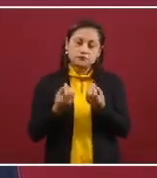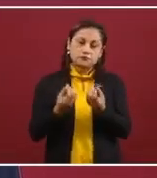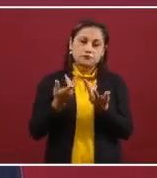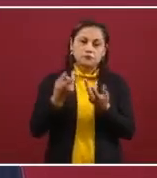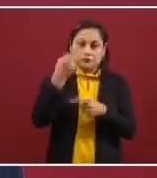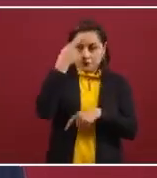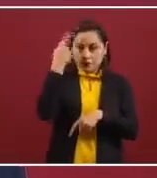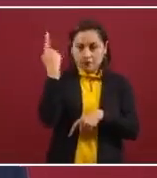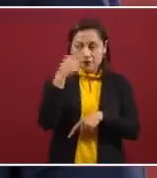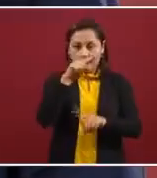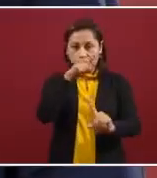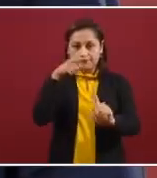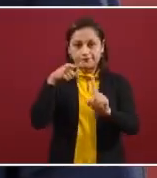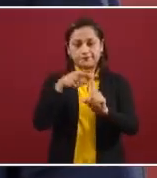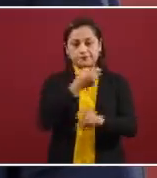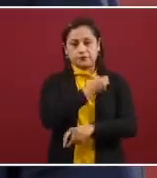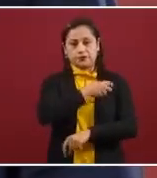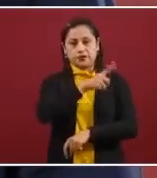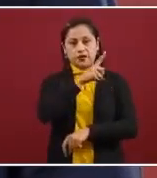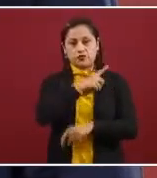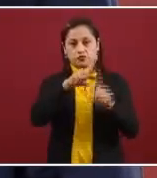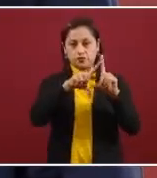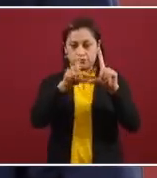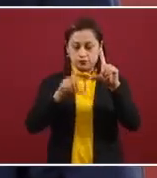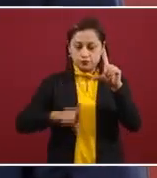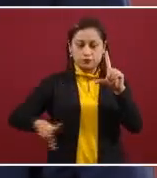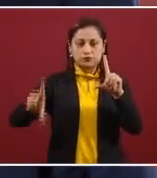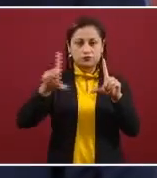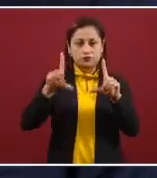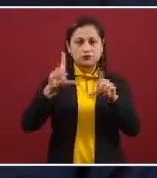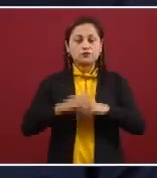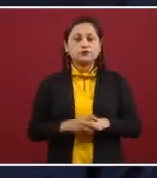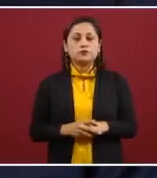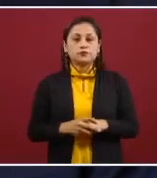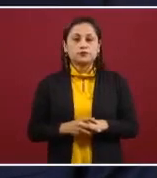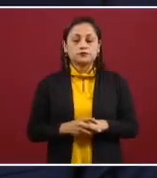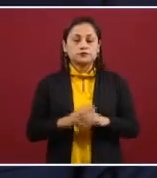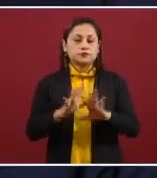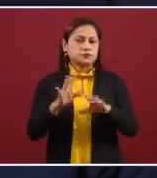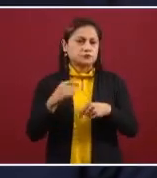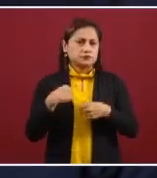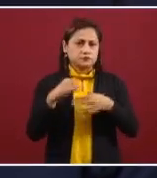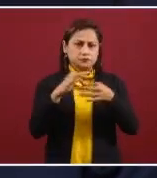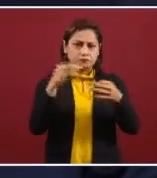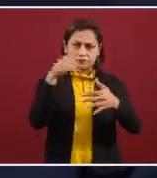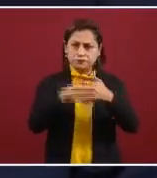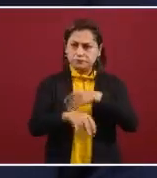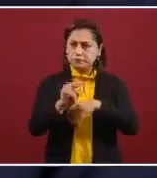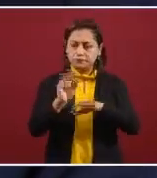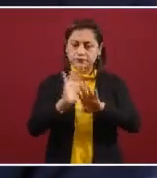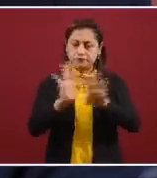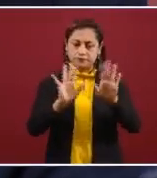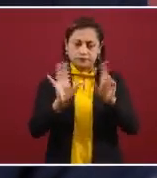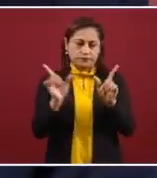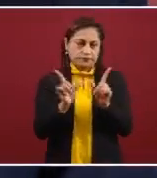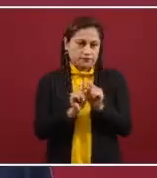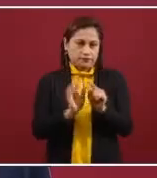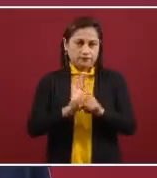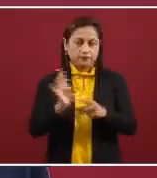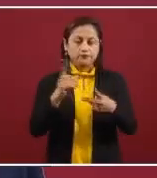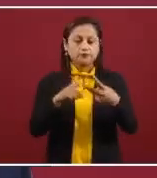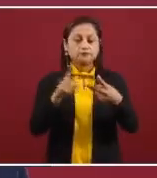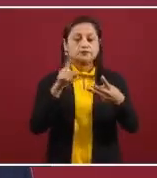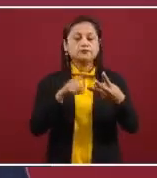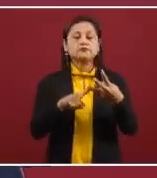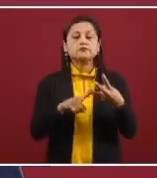En términos muy generales, para no consumir mucho tiempo, y ya luego